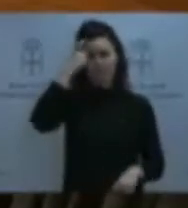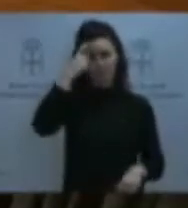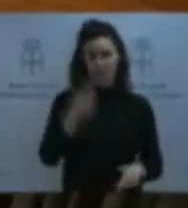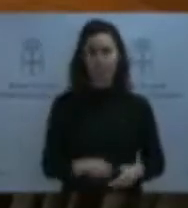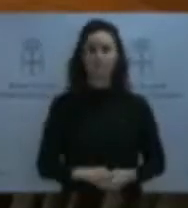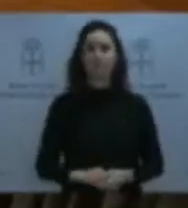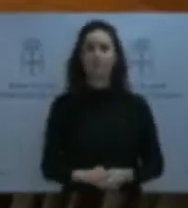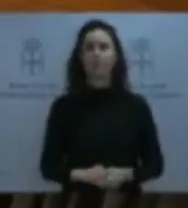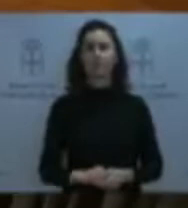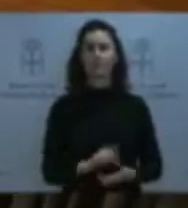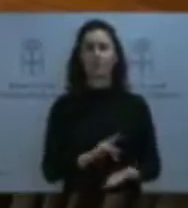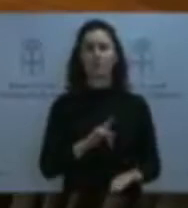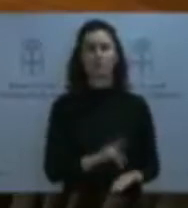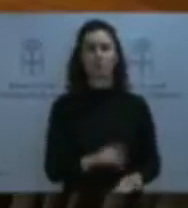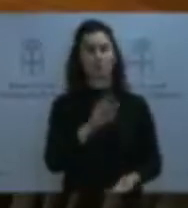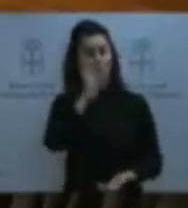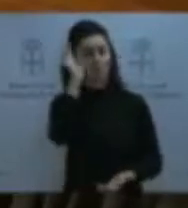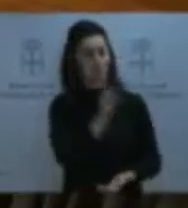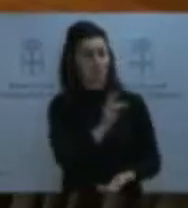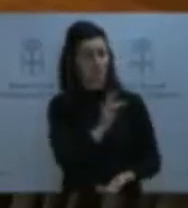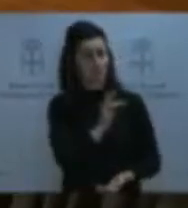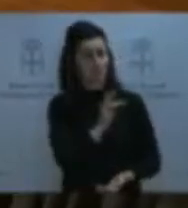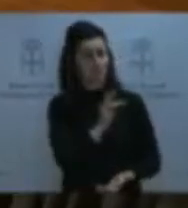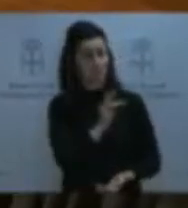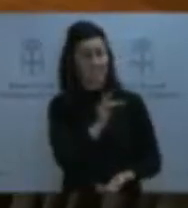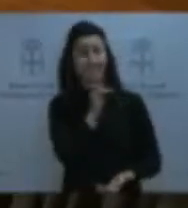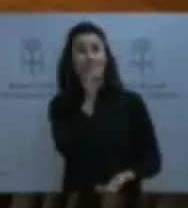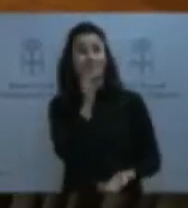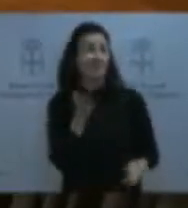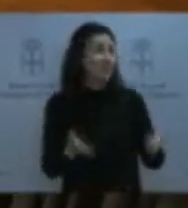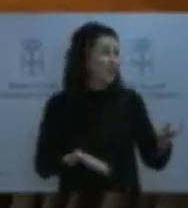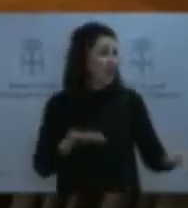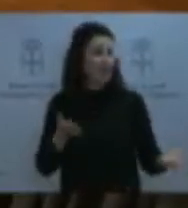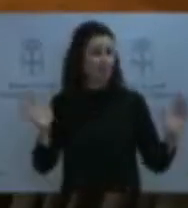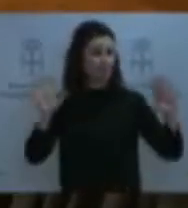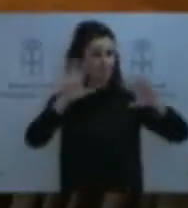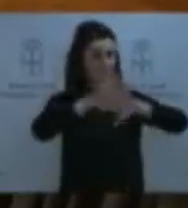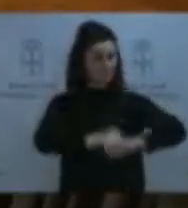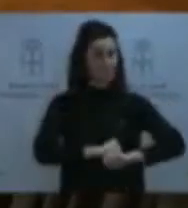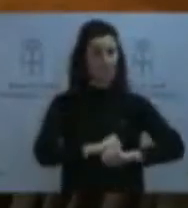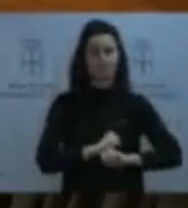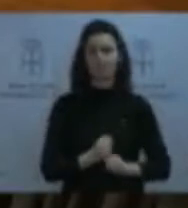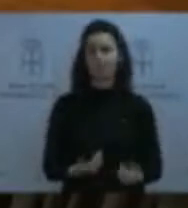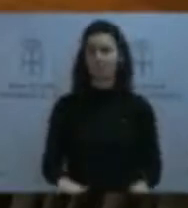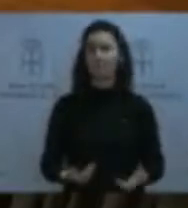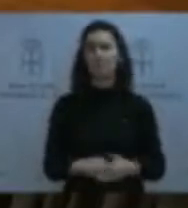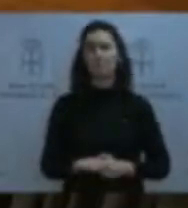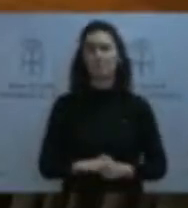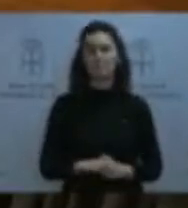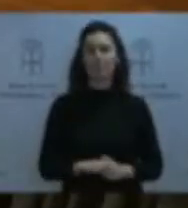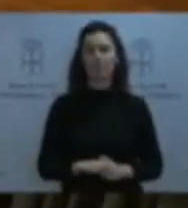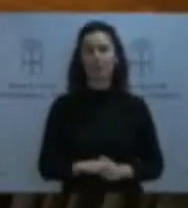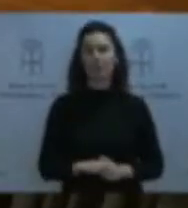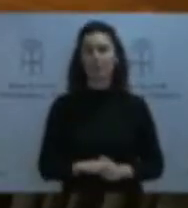acaba de quedar claro, pero parece que justifica los tiempos o que parecen satisfactorios. Espero